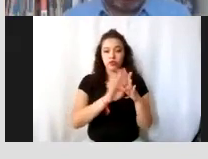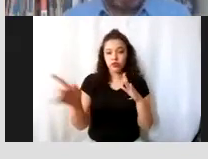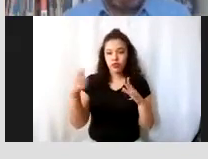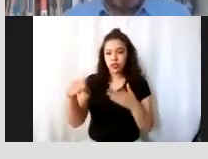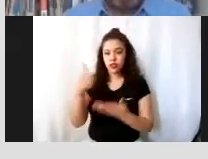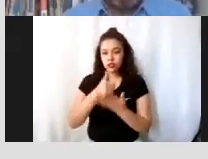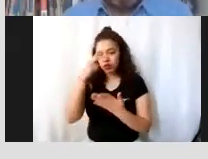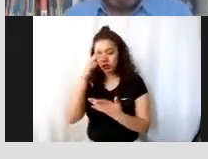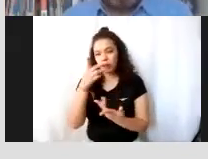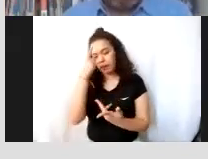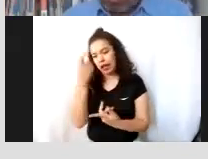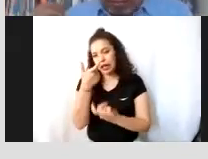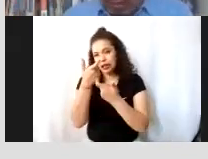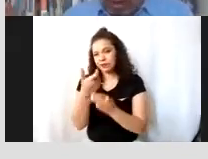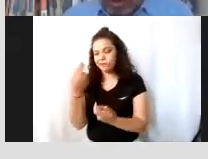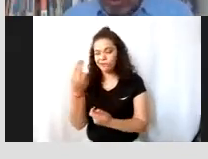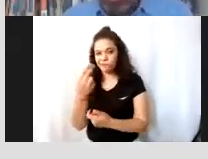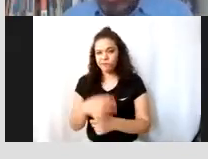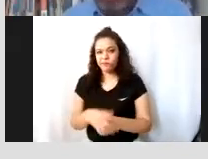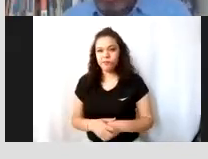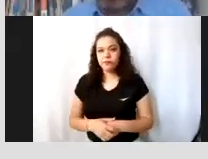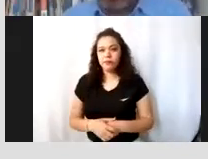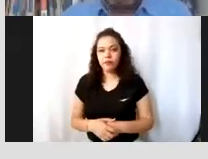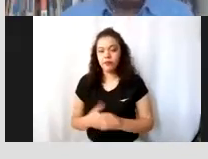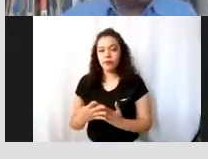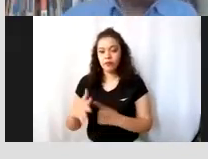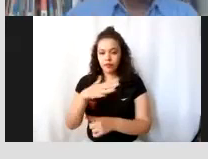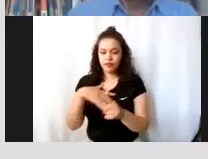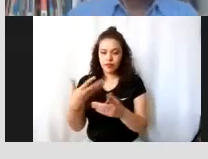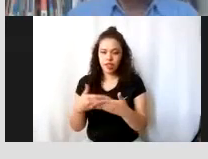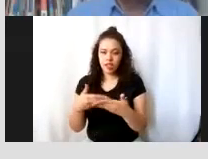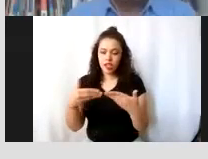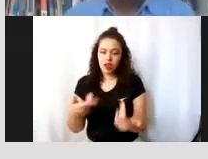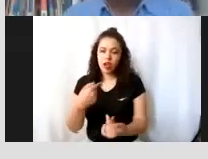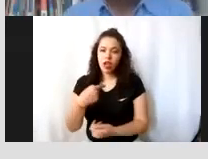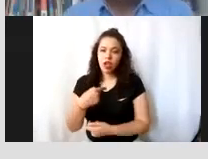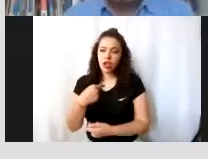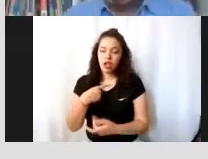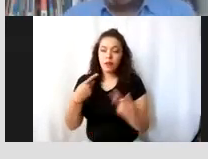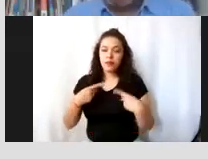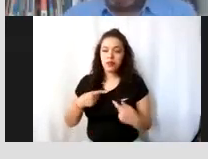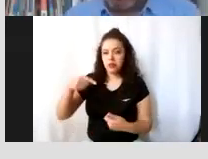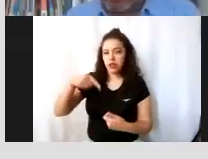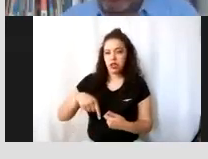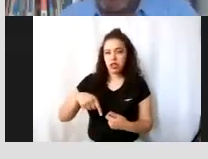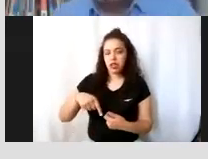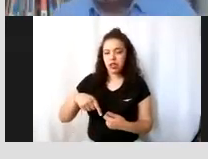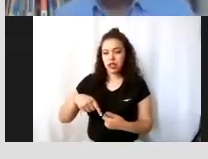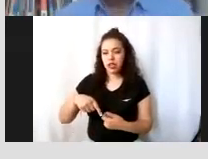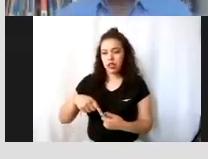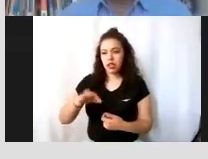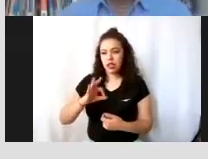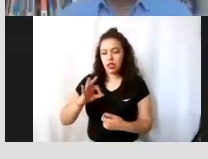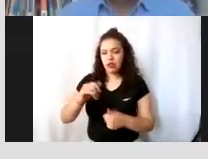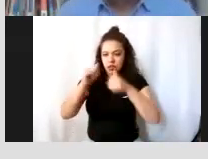motivos económicos y por diversas circunstancias, pues ahora ya está esta persona siendo objeto de asistencia